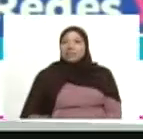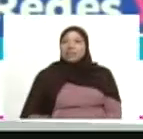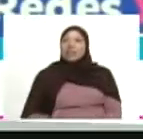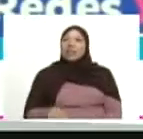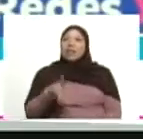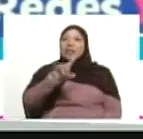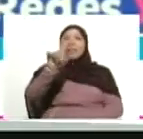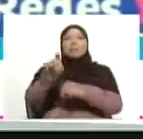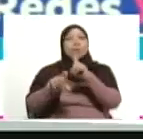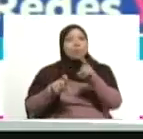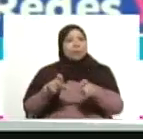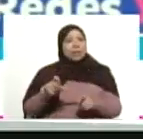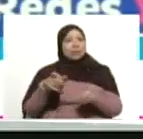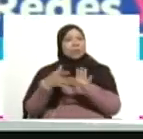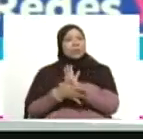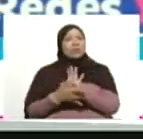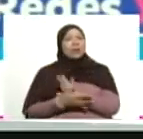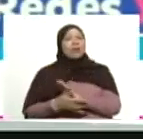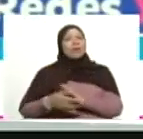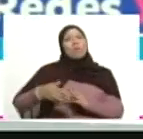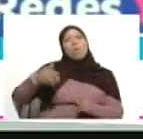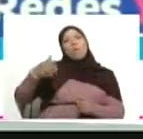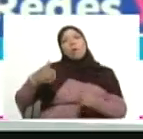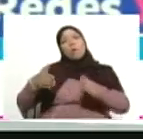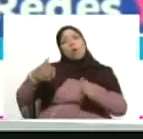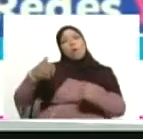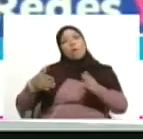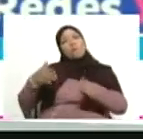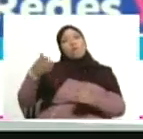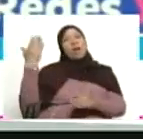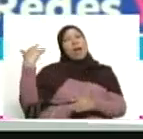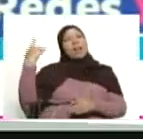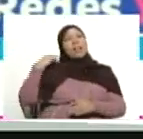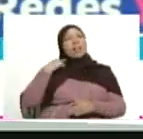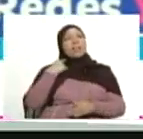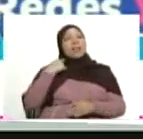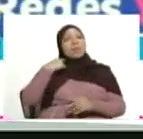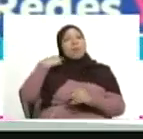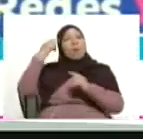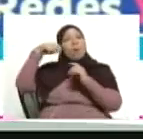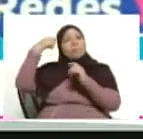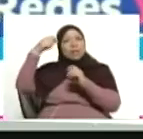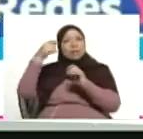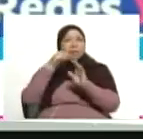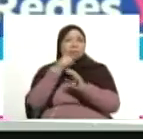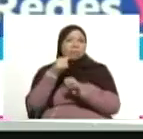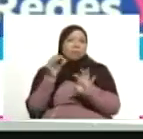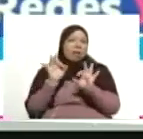Vamos a dejarlo como pregunta incógnita y va a haber un premio gordo para quien nos lo diga.